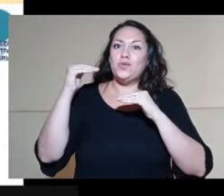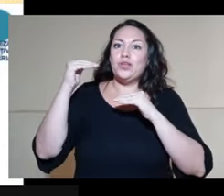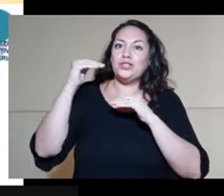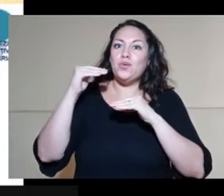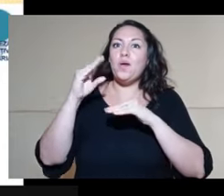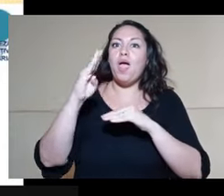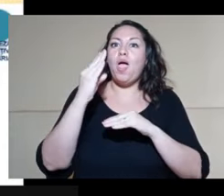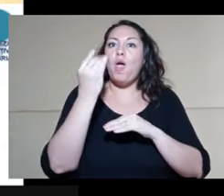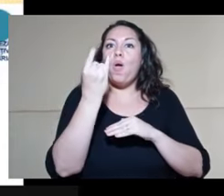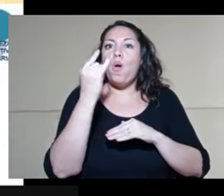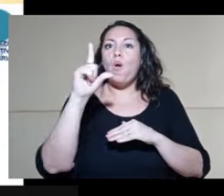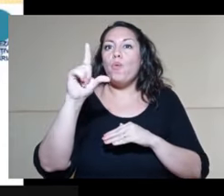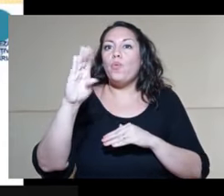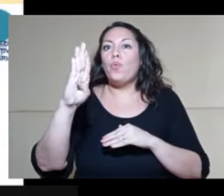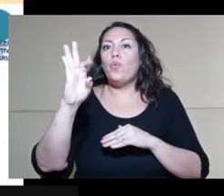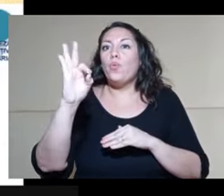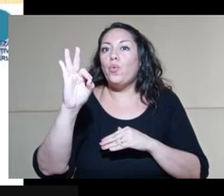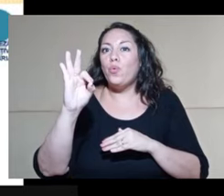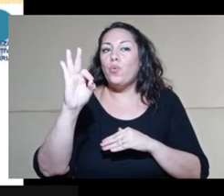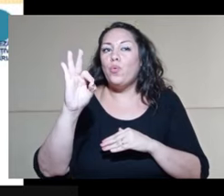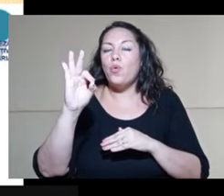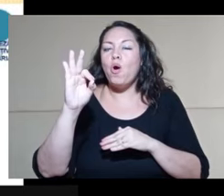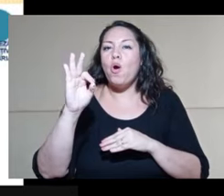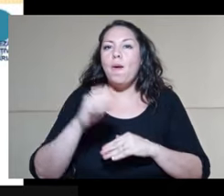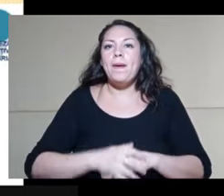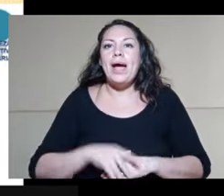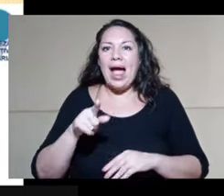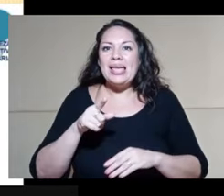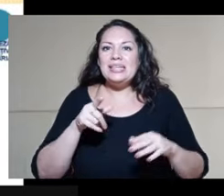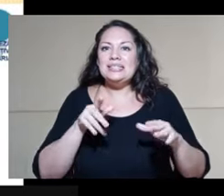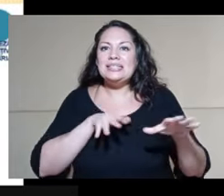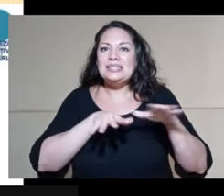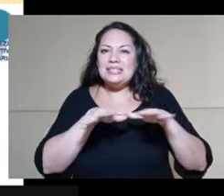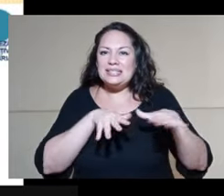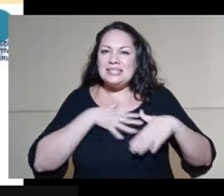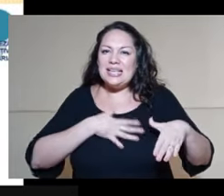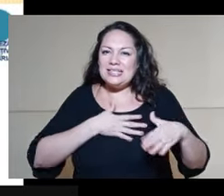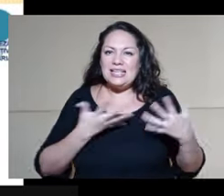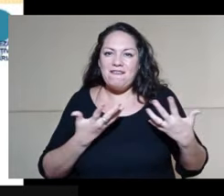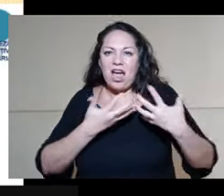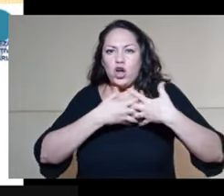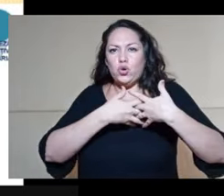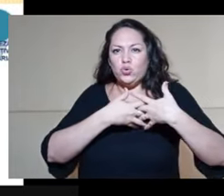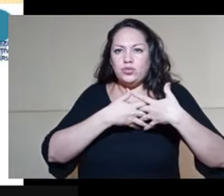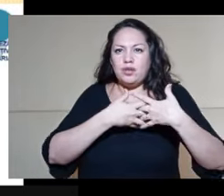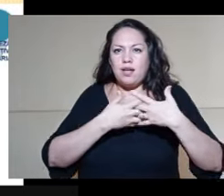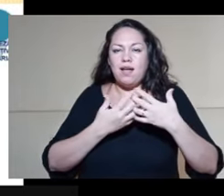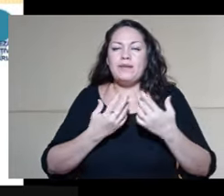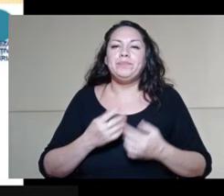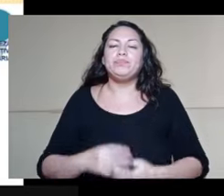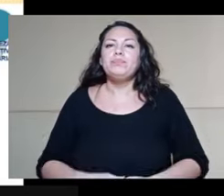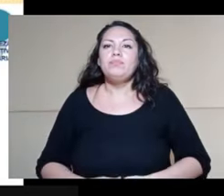nivel del bulbo se produce lo que se llama la decusación de los lemniscos. Acá también se cruza la vía sensitiva, fíjense, como la motora